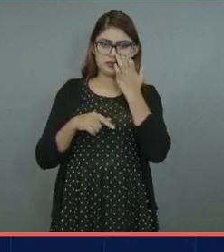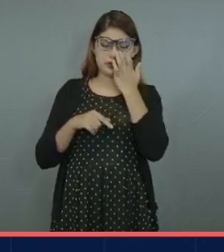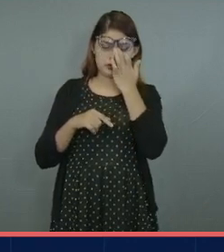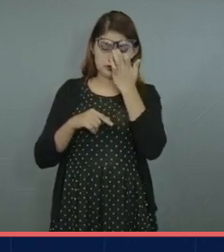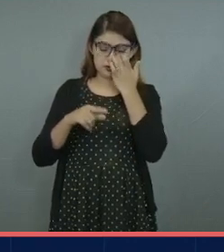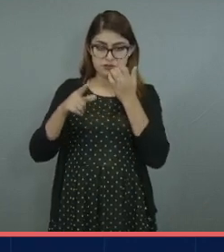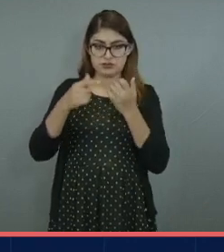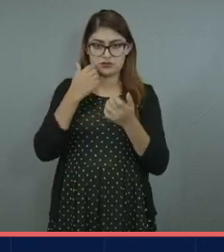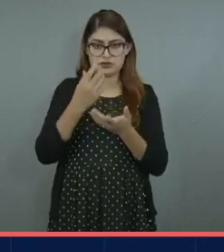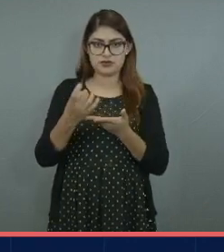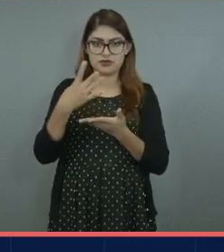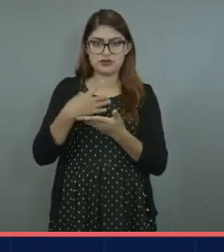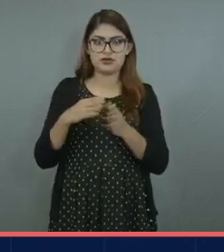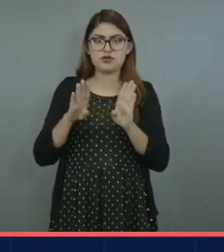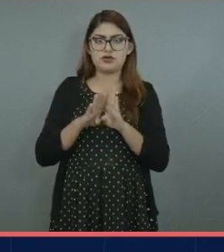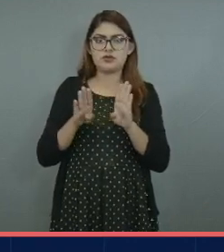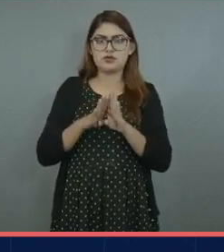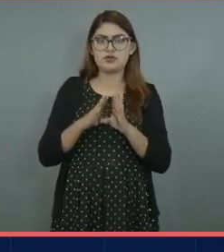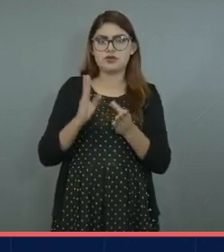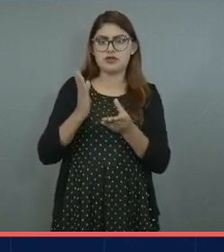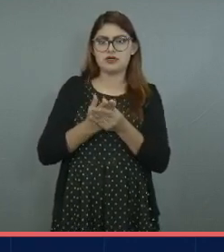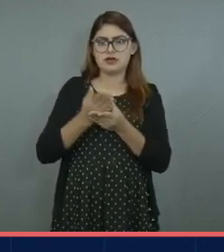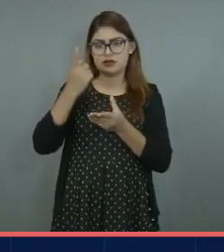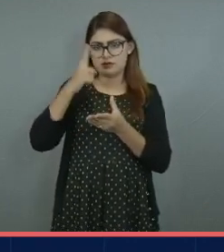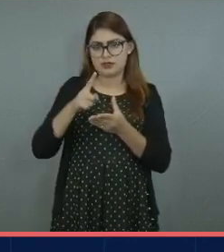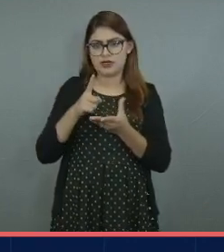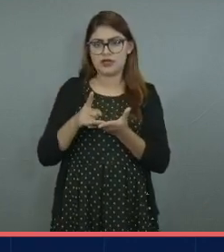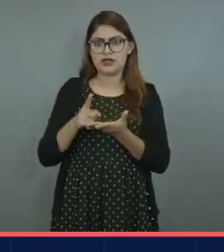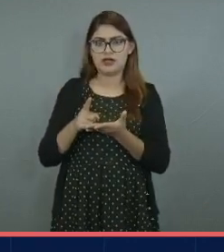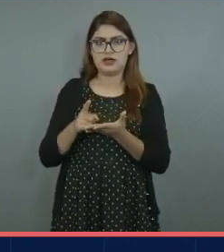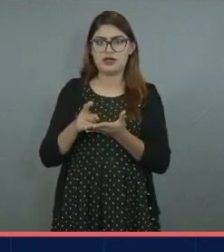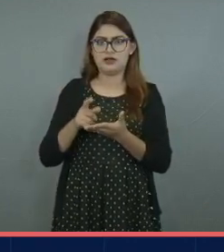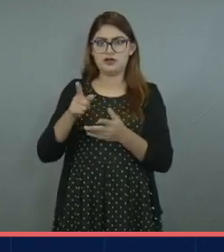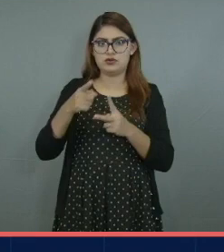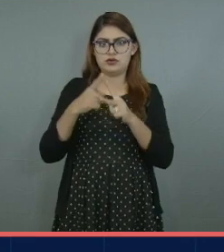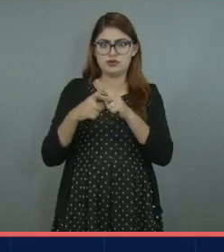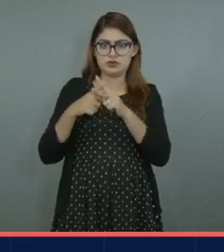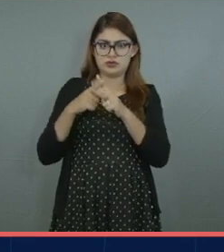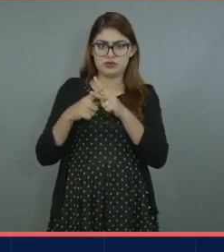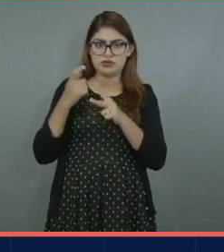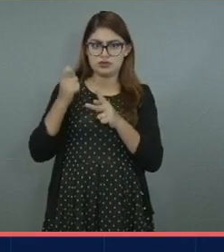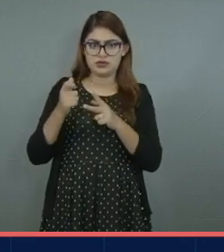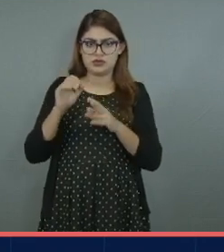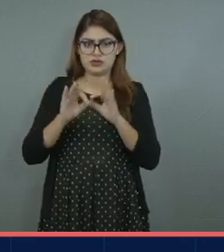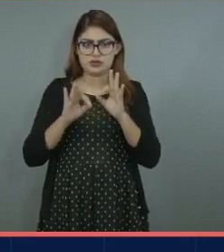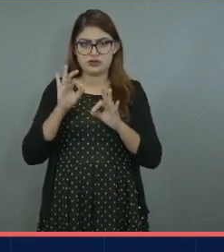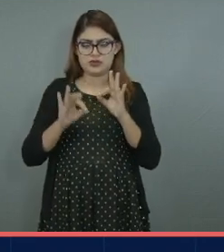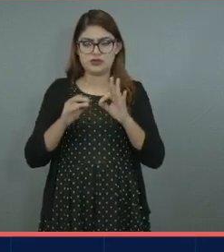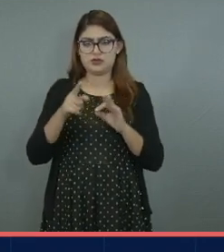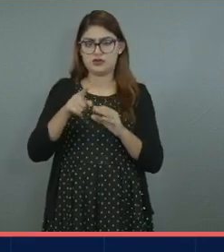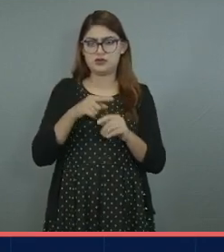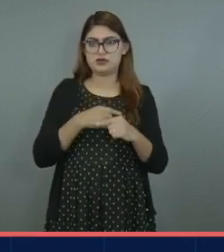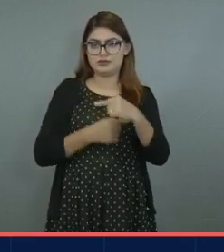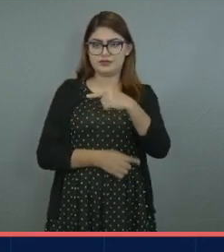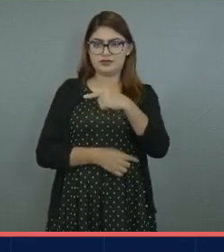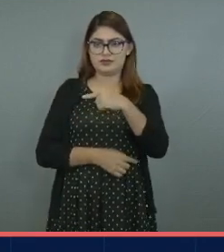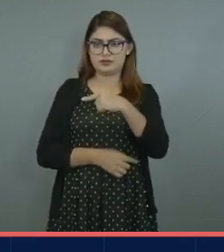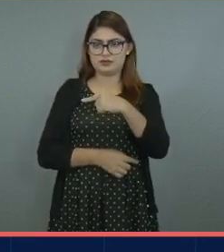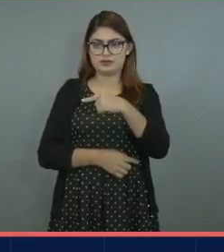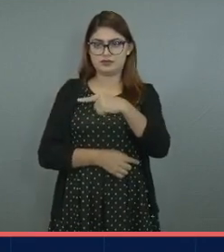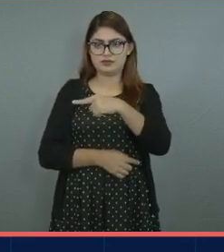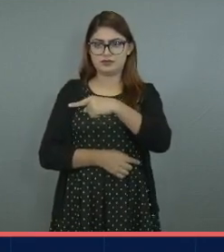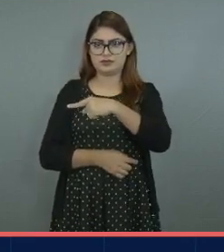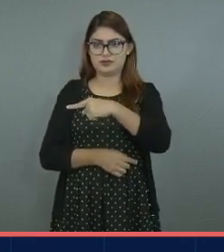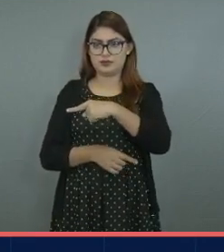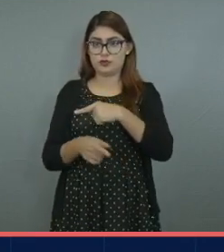un archivo para hacer presupuestos, se lo voy a regalar. Apunten el correo, está en pantalla,